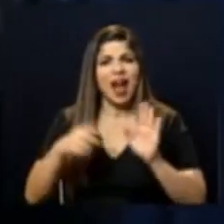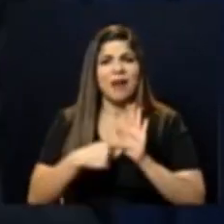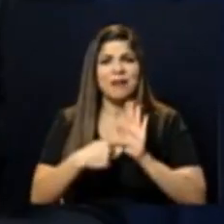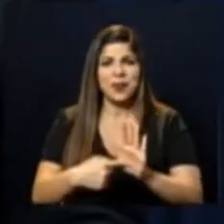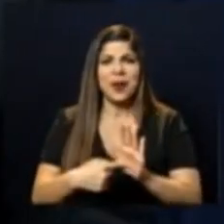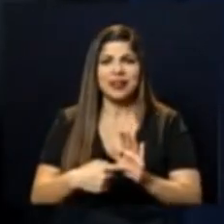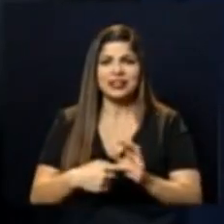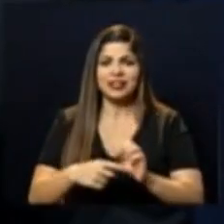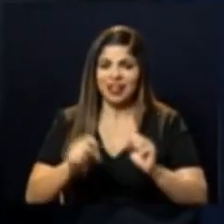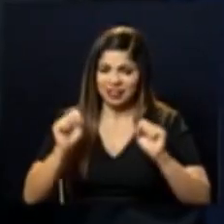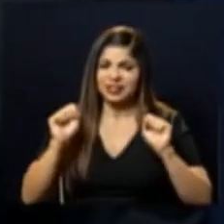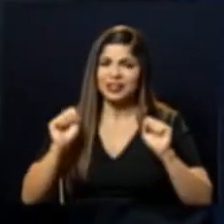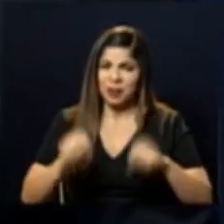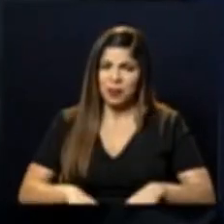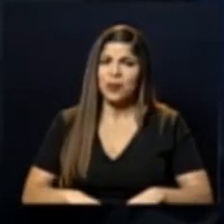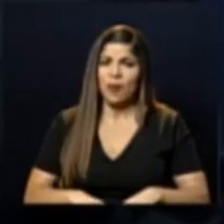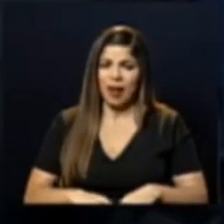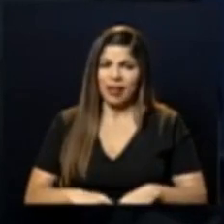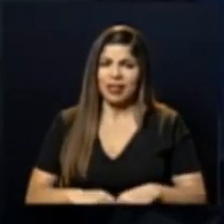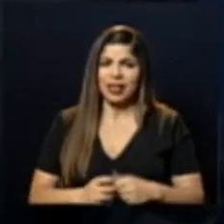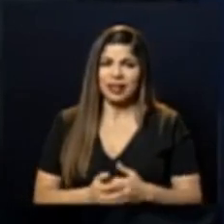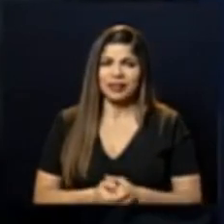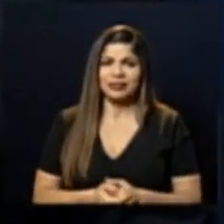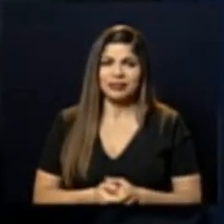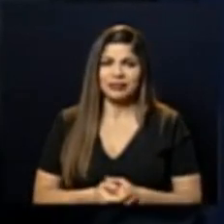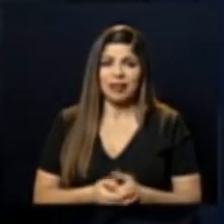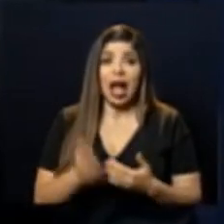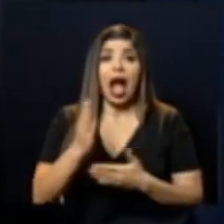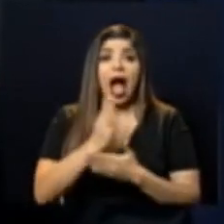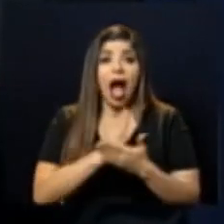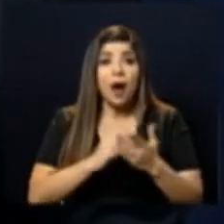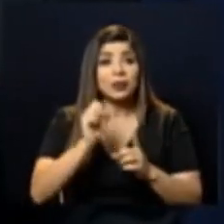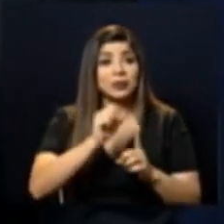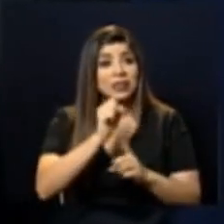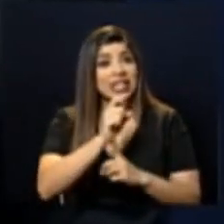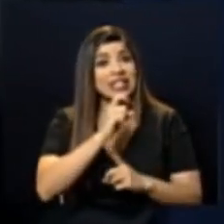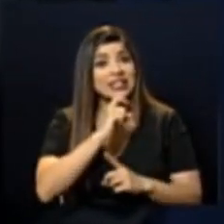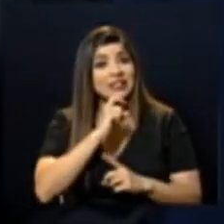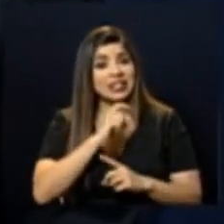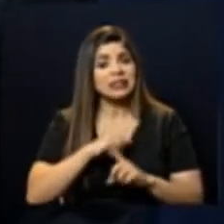sí podemos aún en tiempos difíciles.